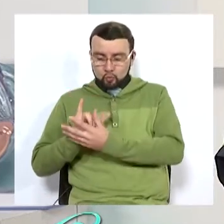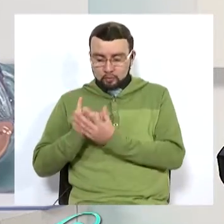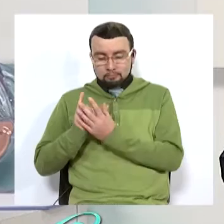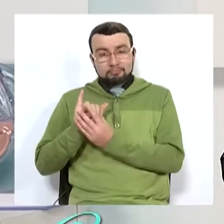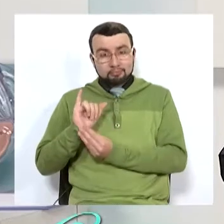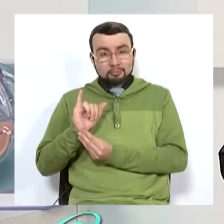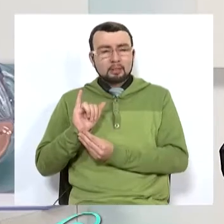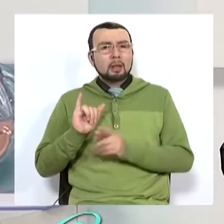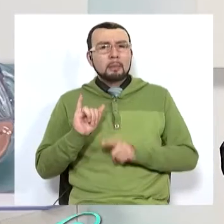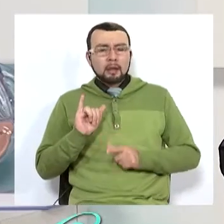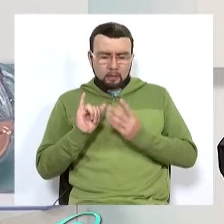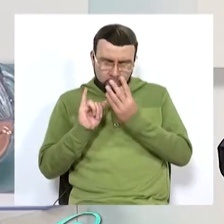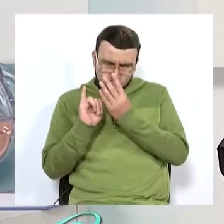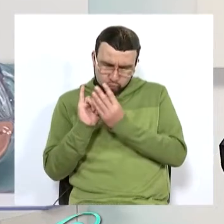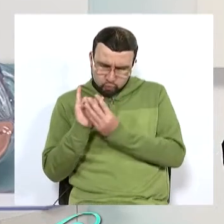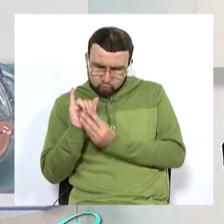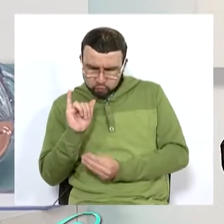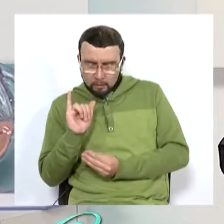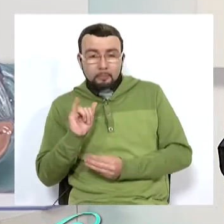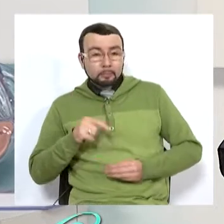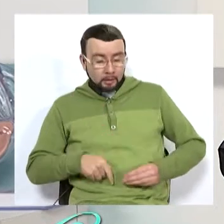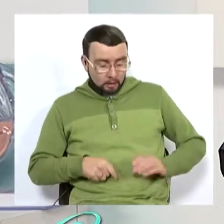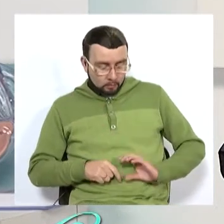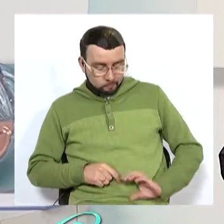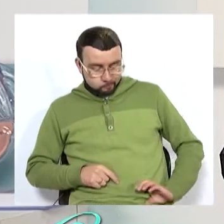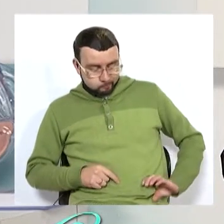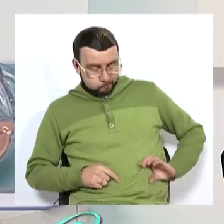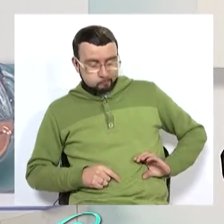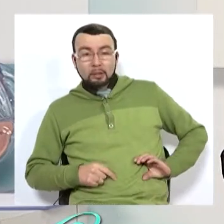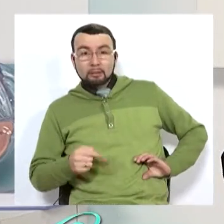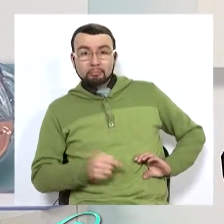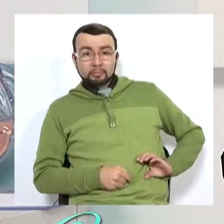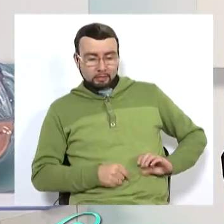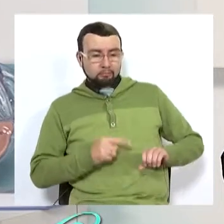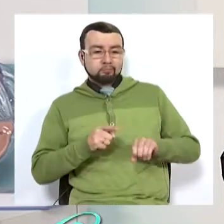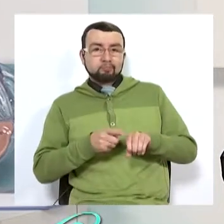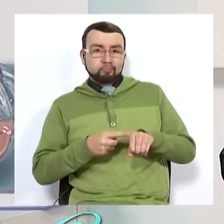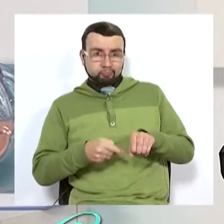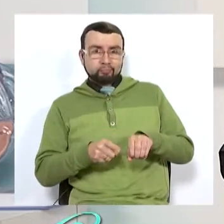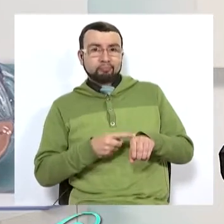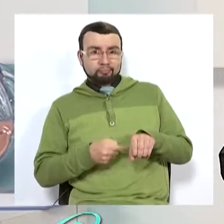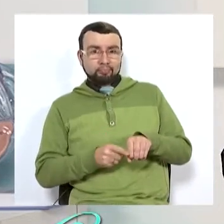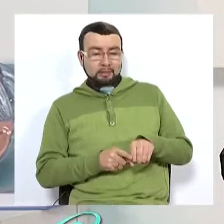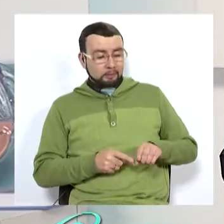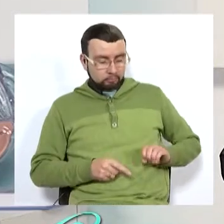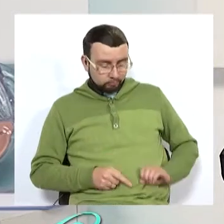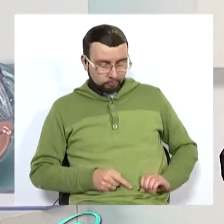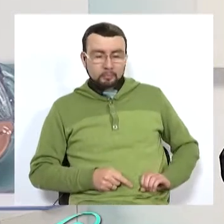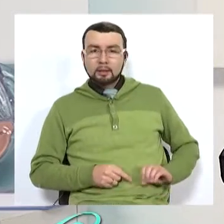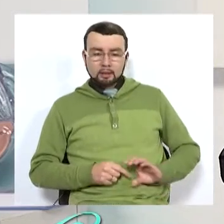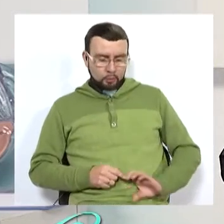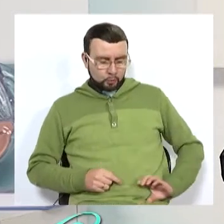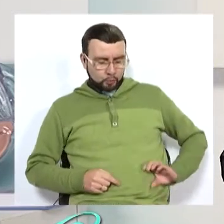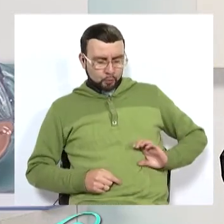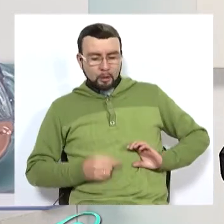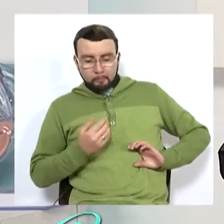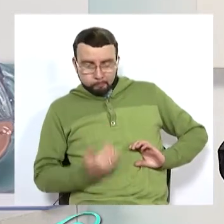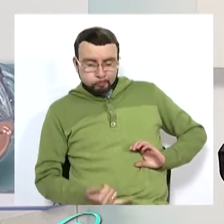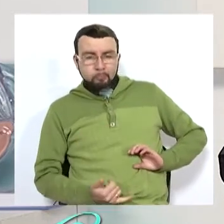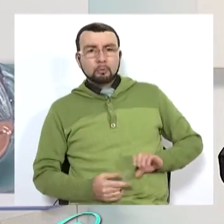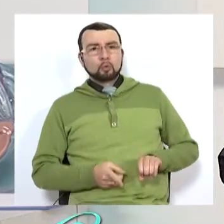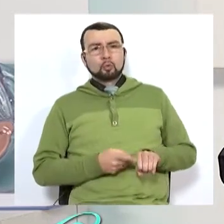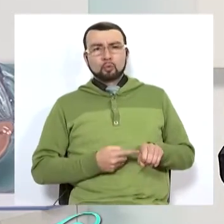la parte final de colon con su recto, o sea, sobre todo la parte de recto, que ese